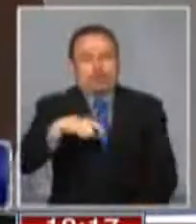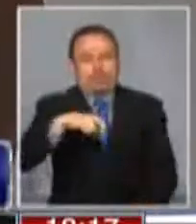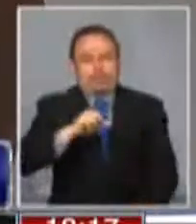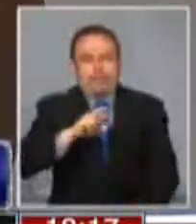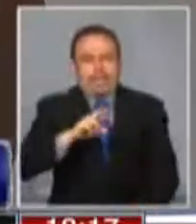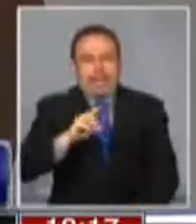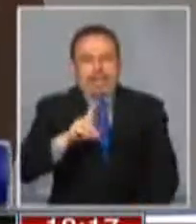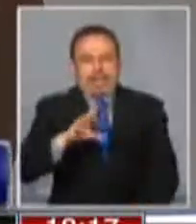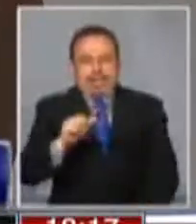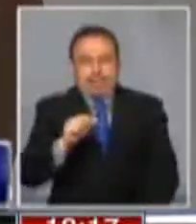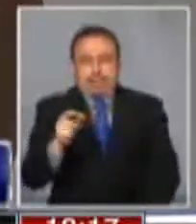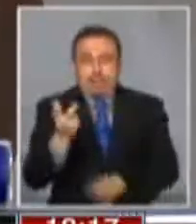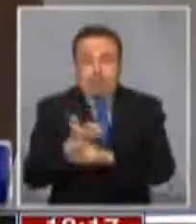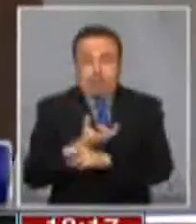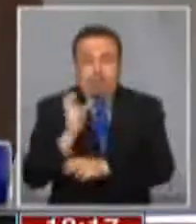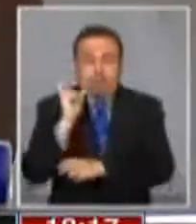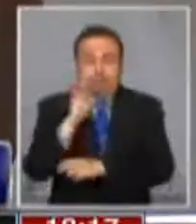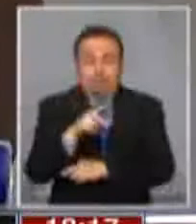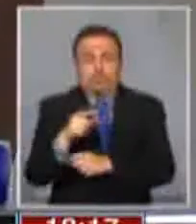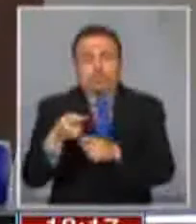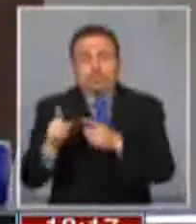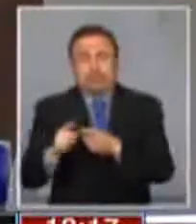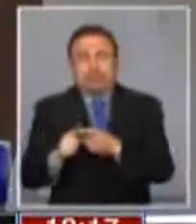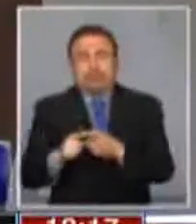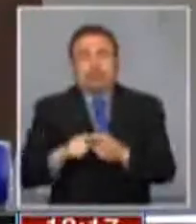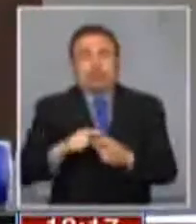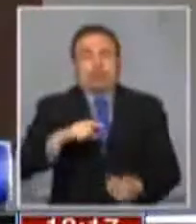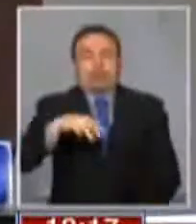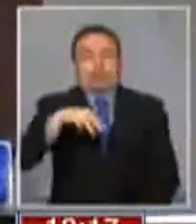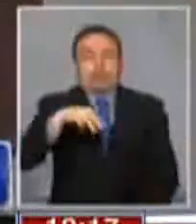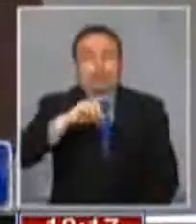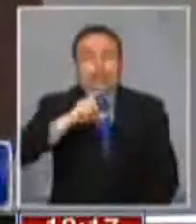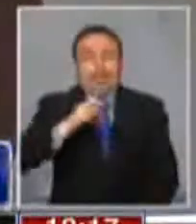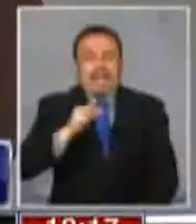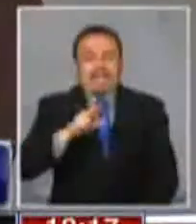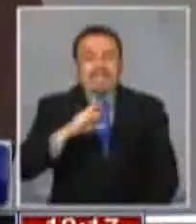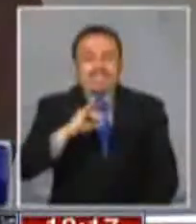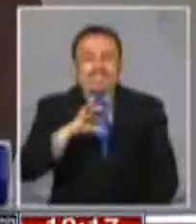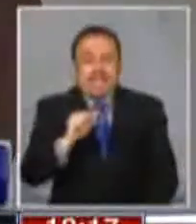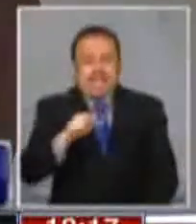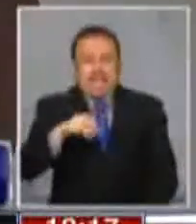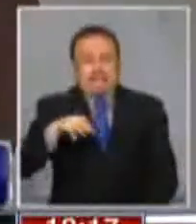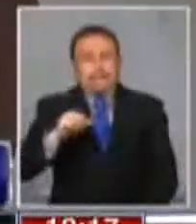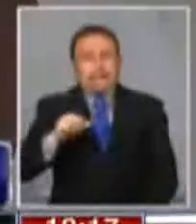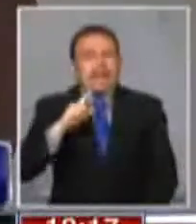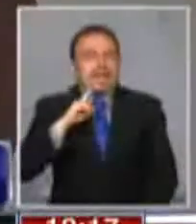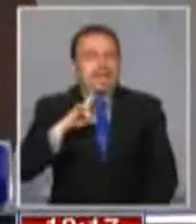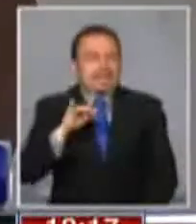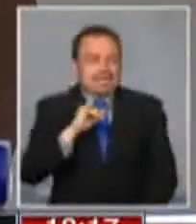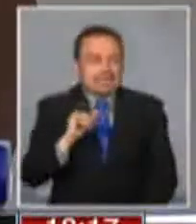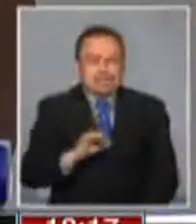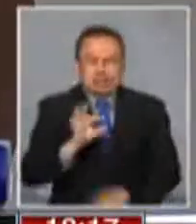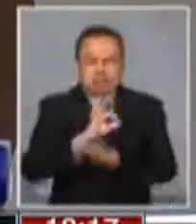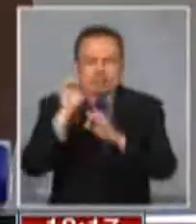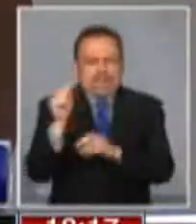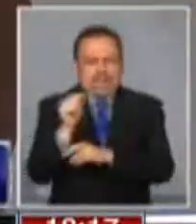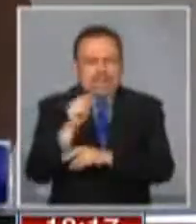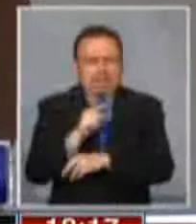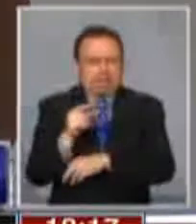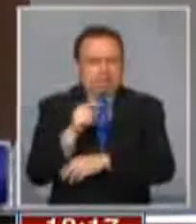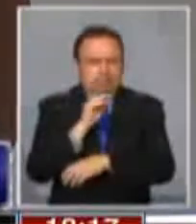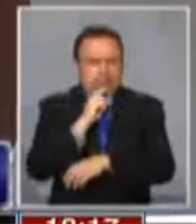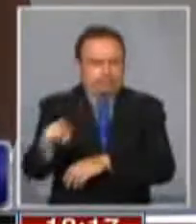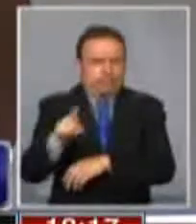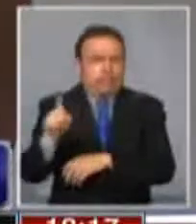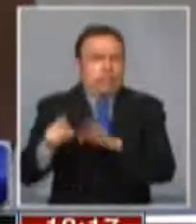huevos al concejal García Márquez, no avalo ningún comentario negativo hacia la alcaldesa, no nos parece la